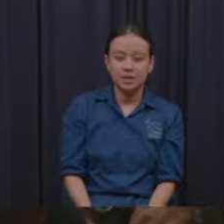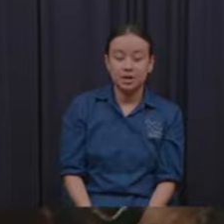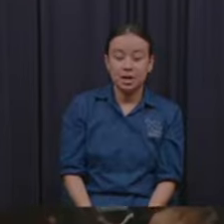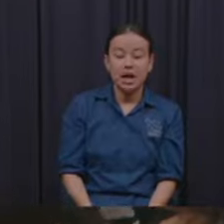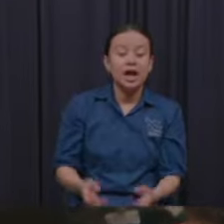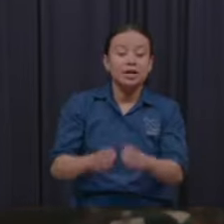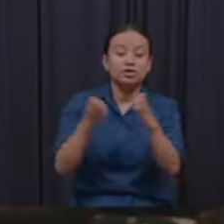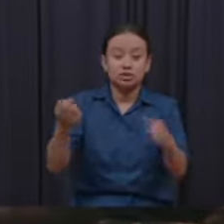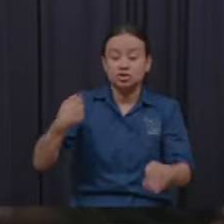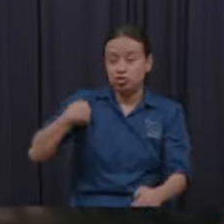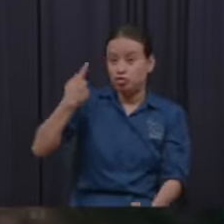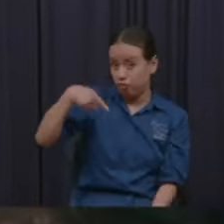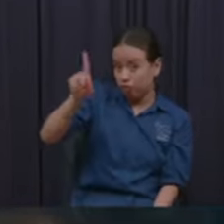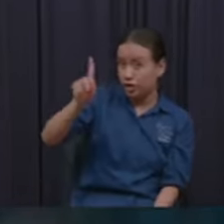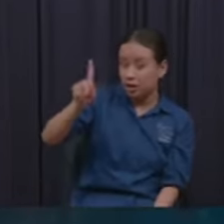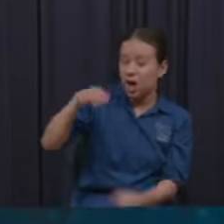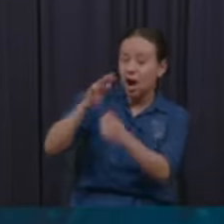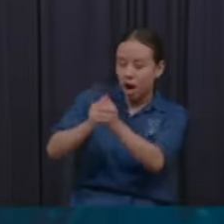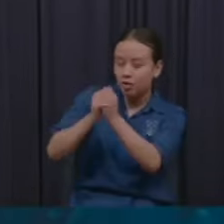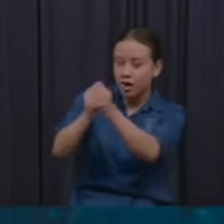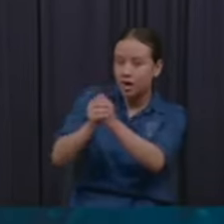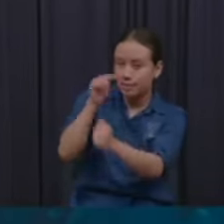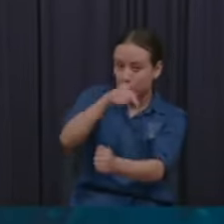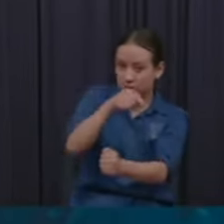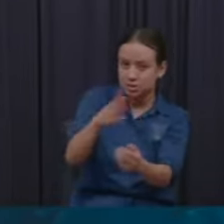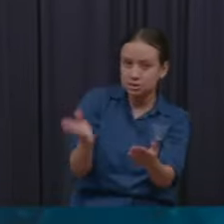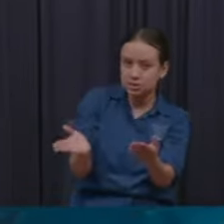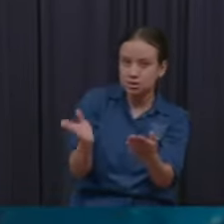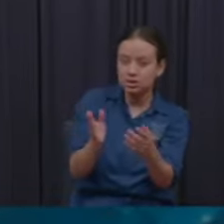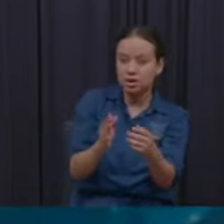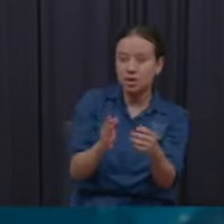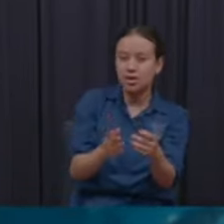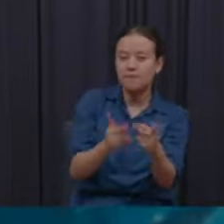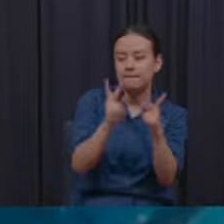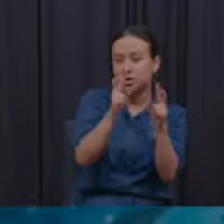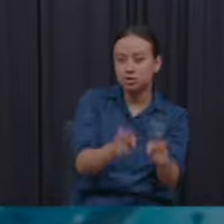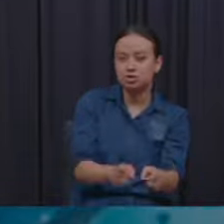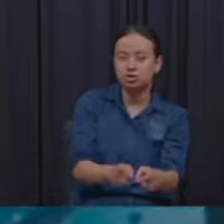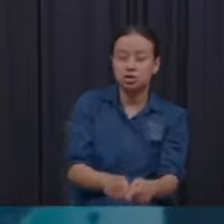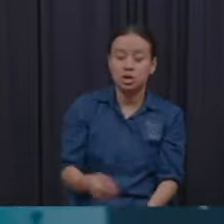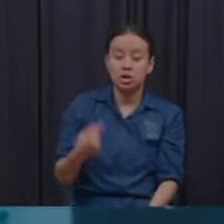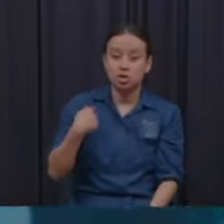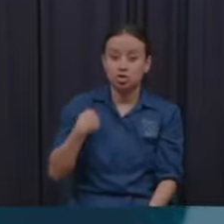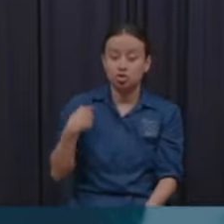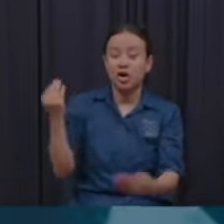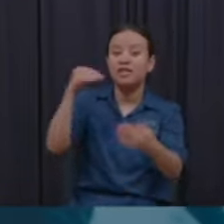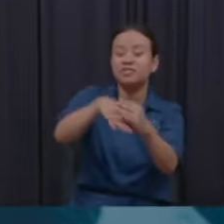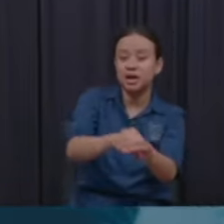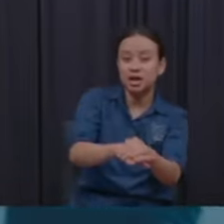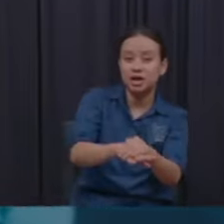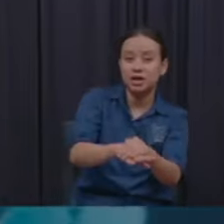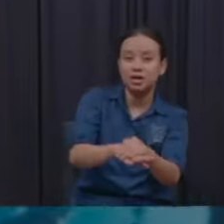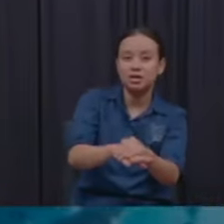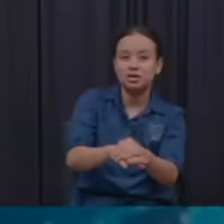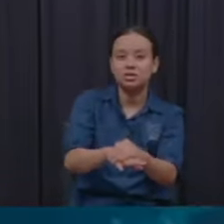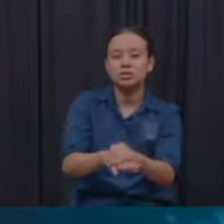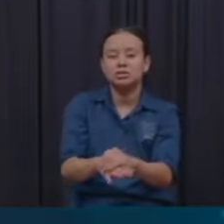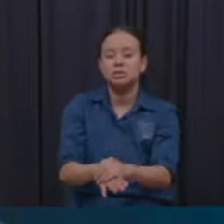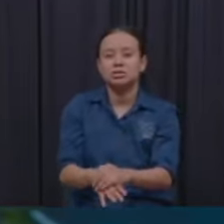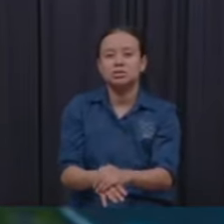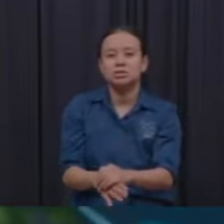Fuimos a orar, realmente desde que entré a ese lugar, entramos con mi esposa a ese lugar, literalmente, hermanos,